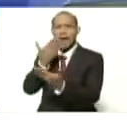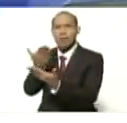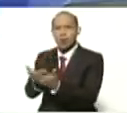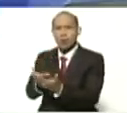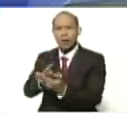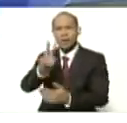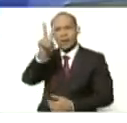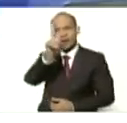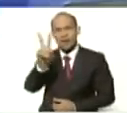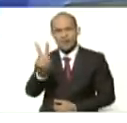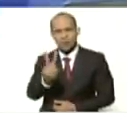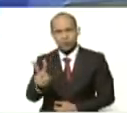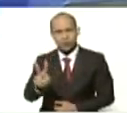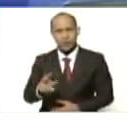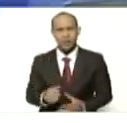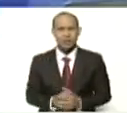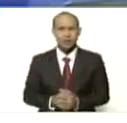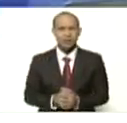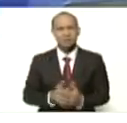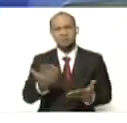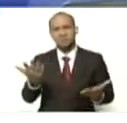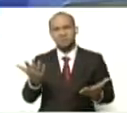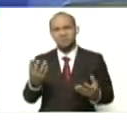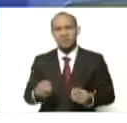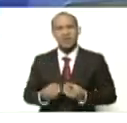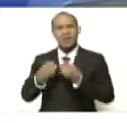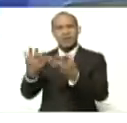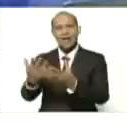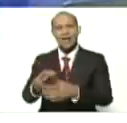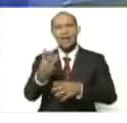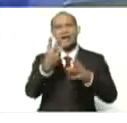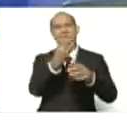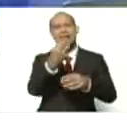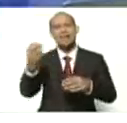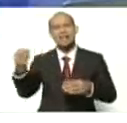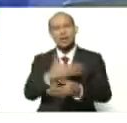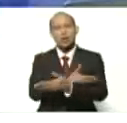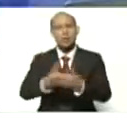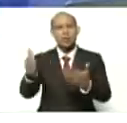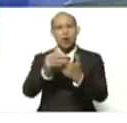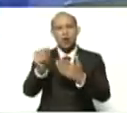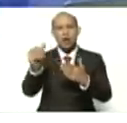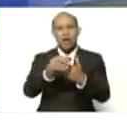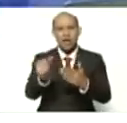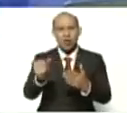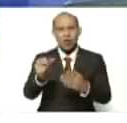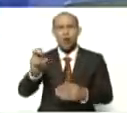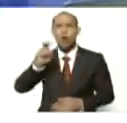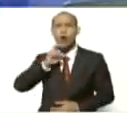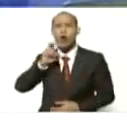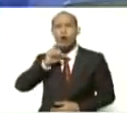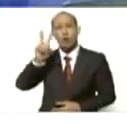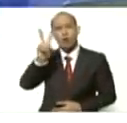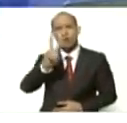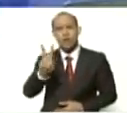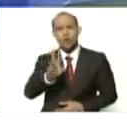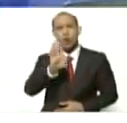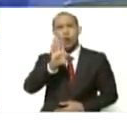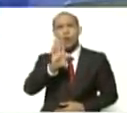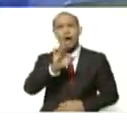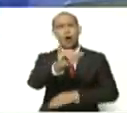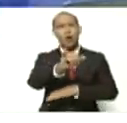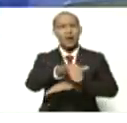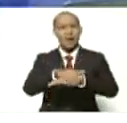venezuela para que se liberen 300 millones de dólares del oro venezolano del banco de inglaterra